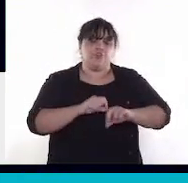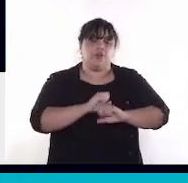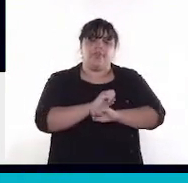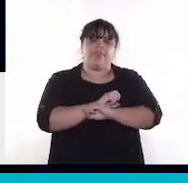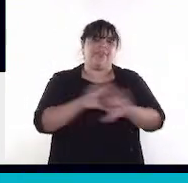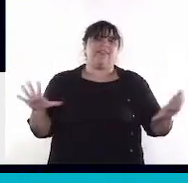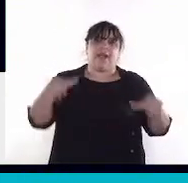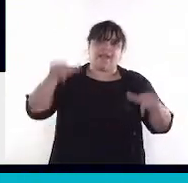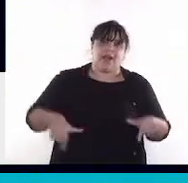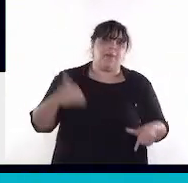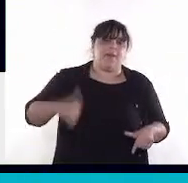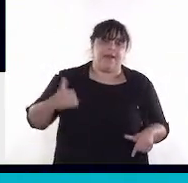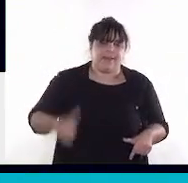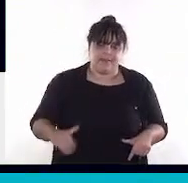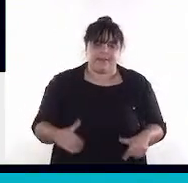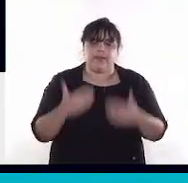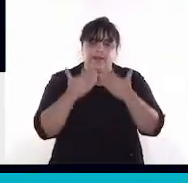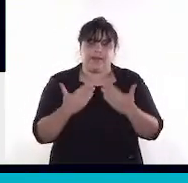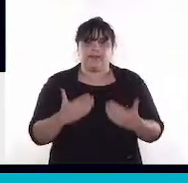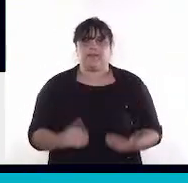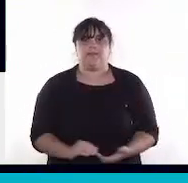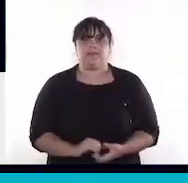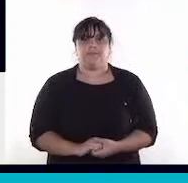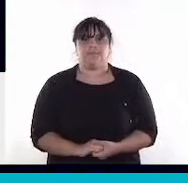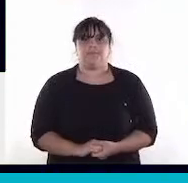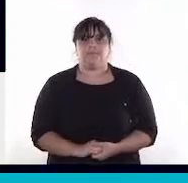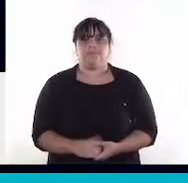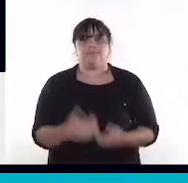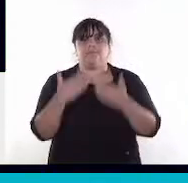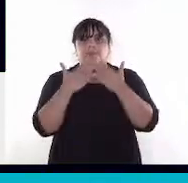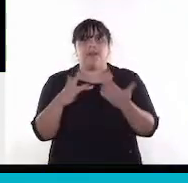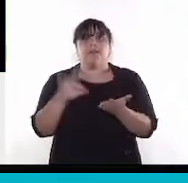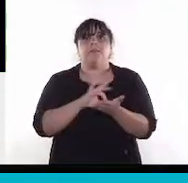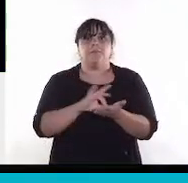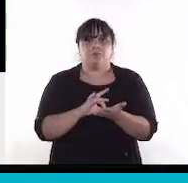Muchas gracias. Gracias, diputado Valicenti. Y no habiendo